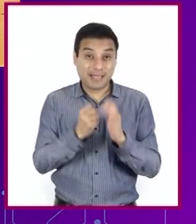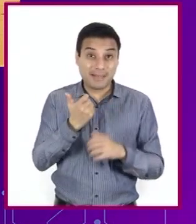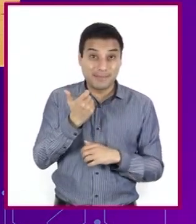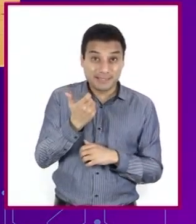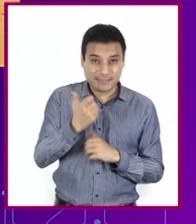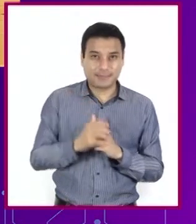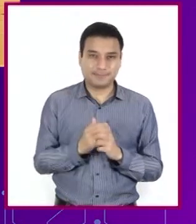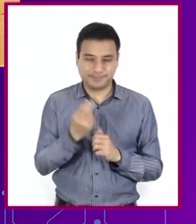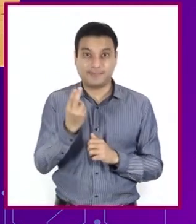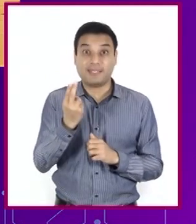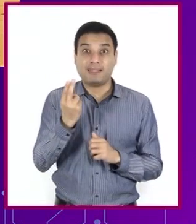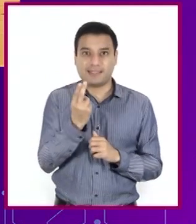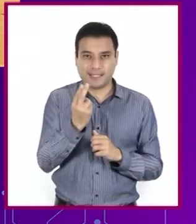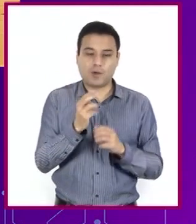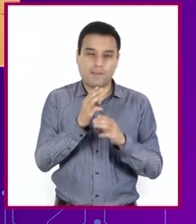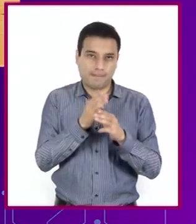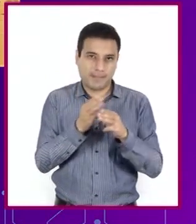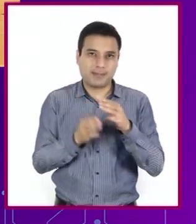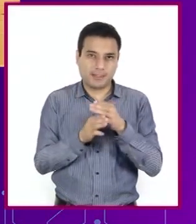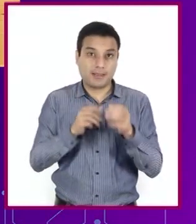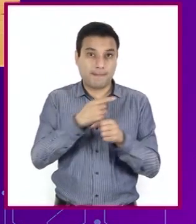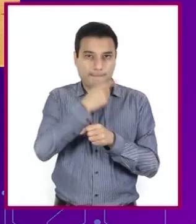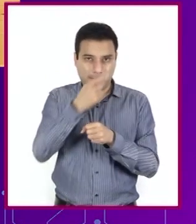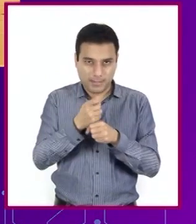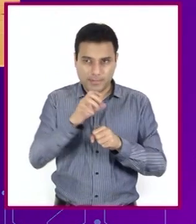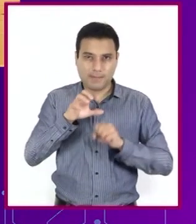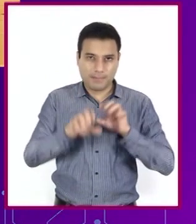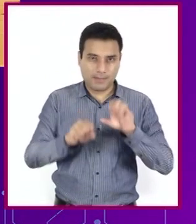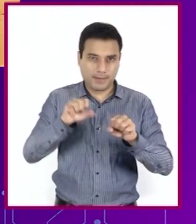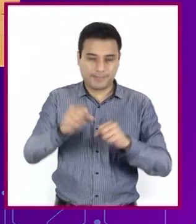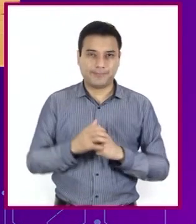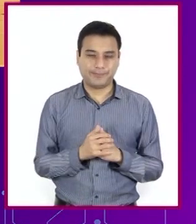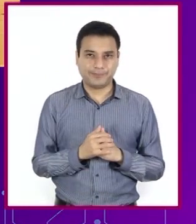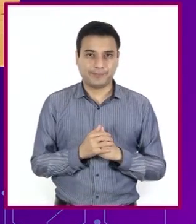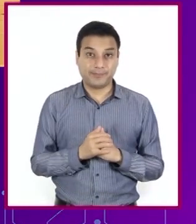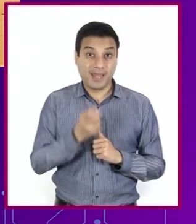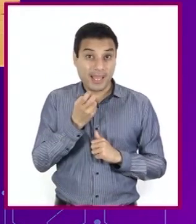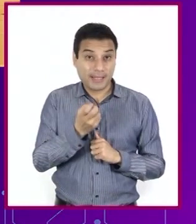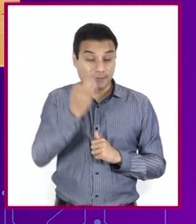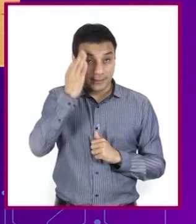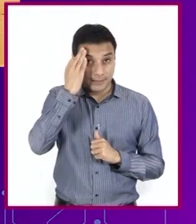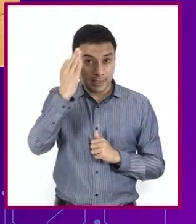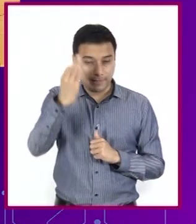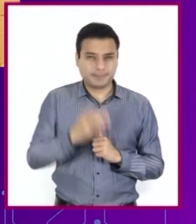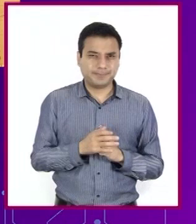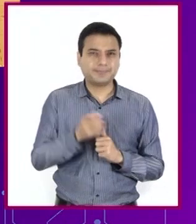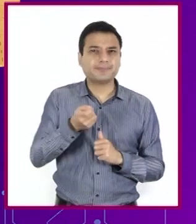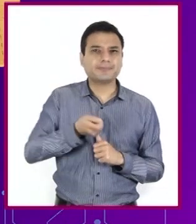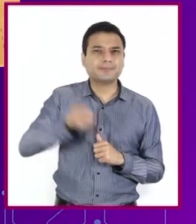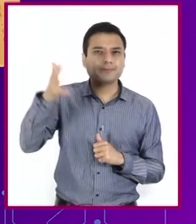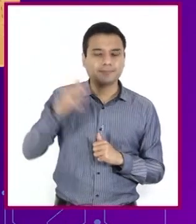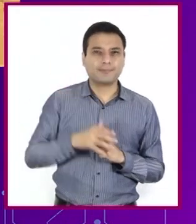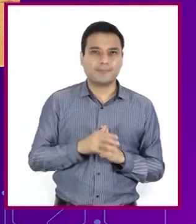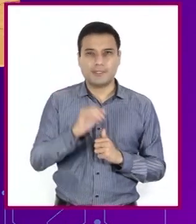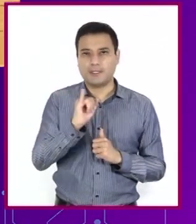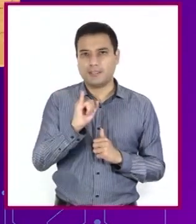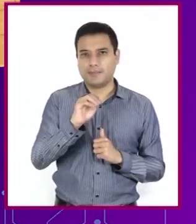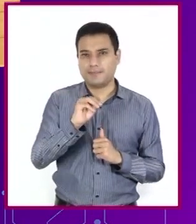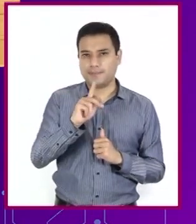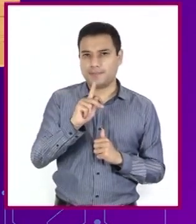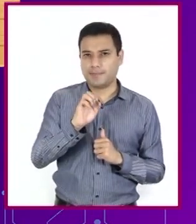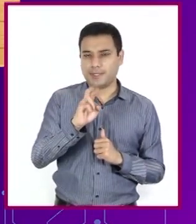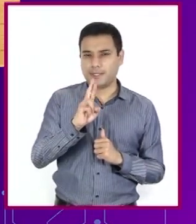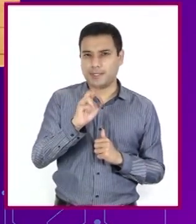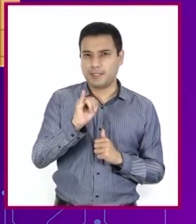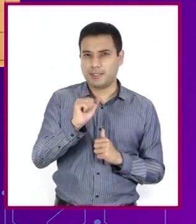vez requería mayor cantidad de materias primas. Esta etapa histórica se conoce como imperialismo, es